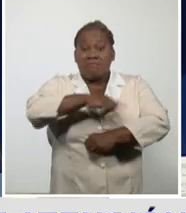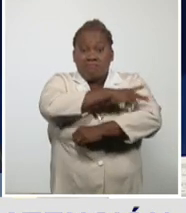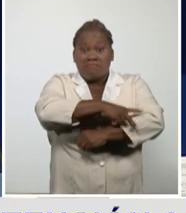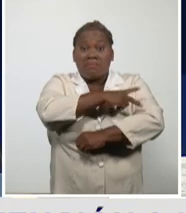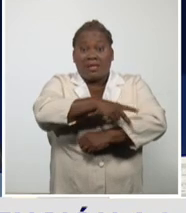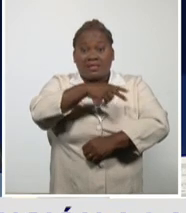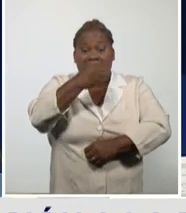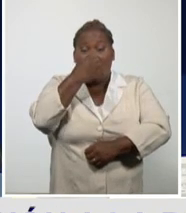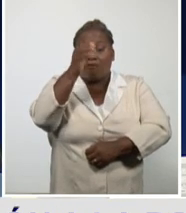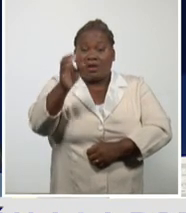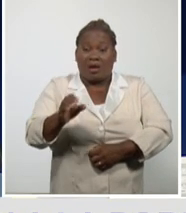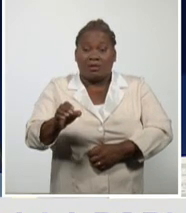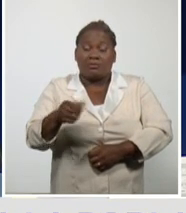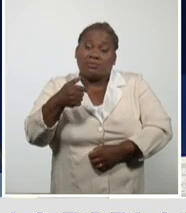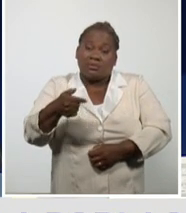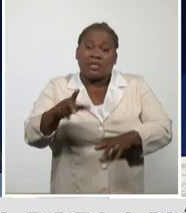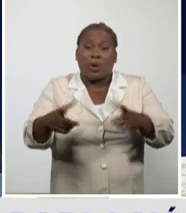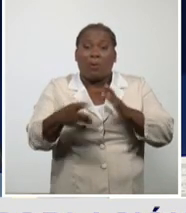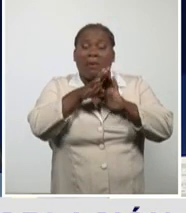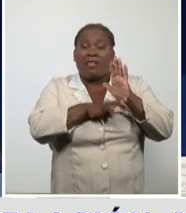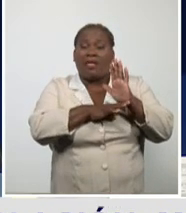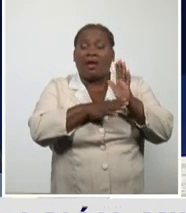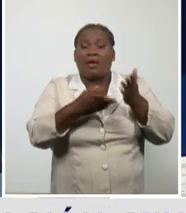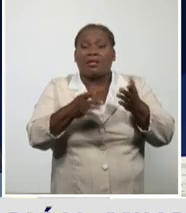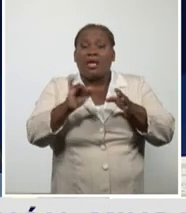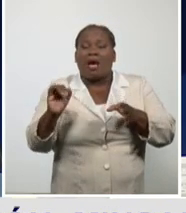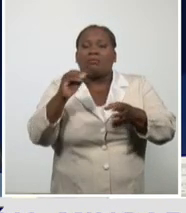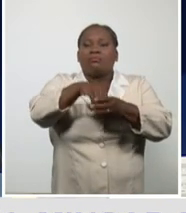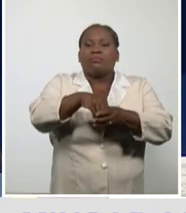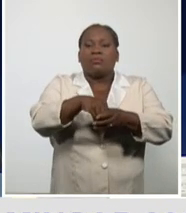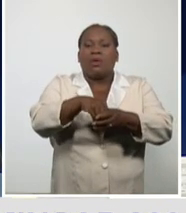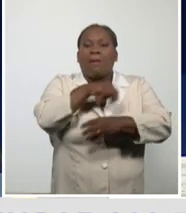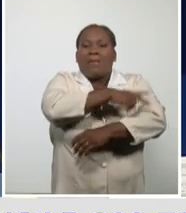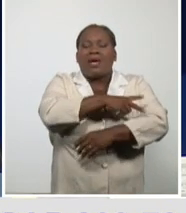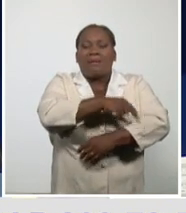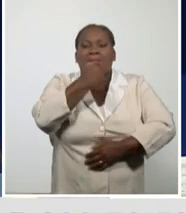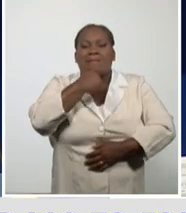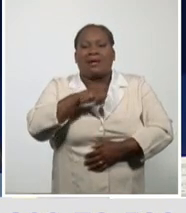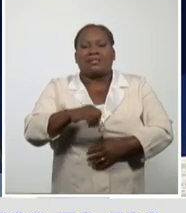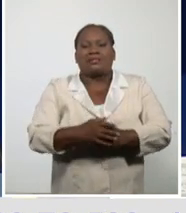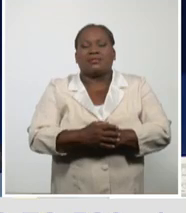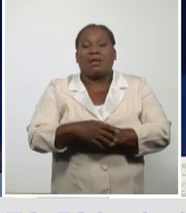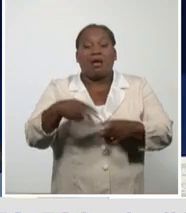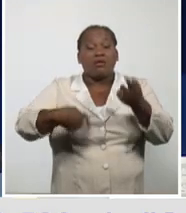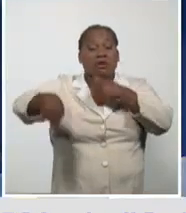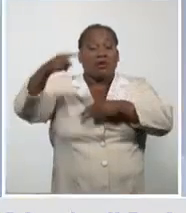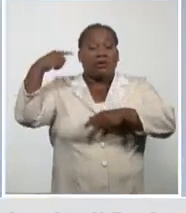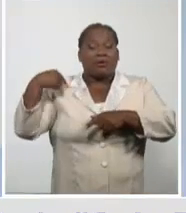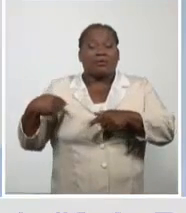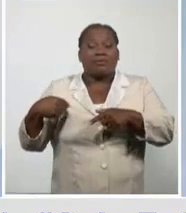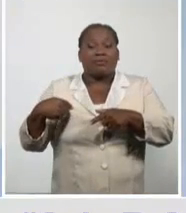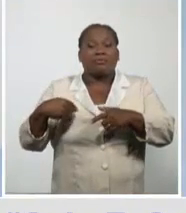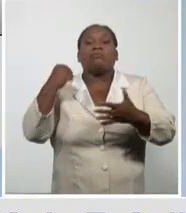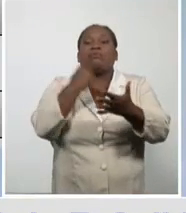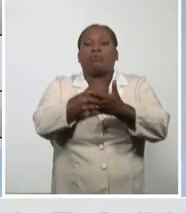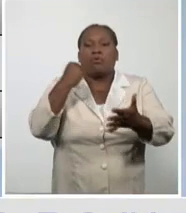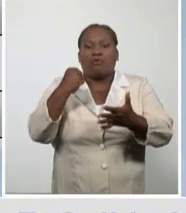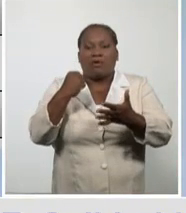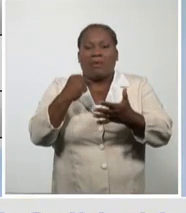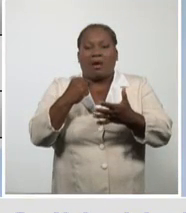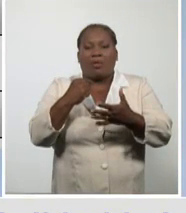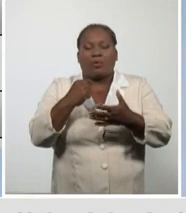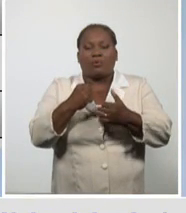medidas y como ven ya se incorpora un país más. En el día de ayer se confirmaron nada más y